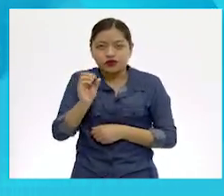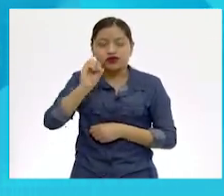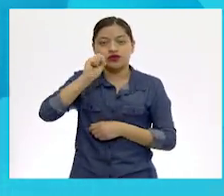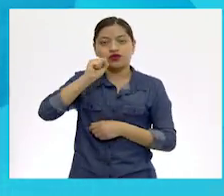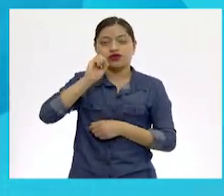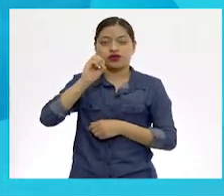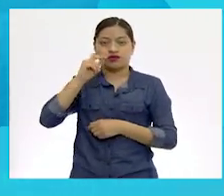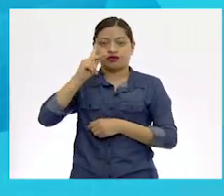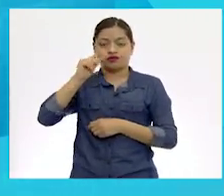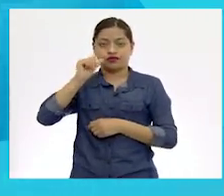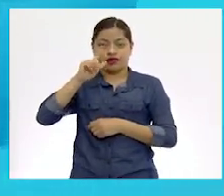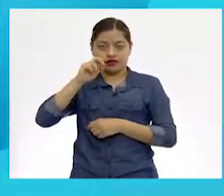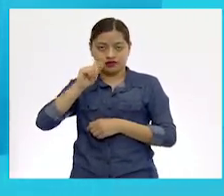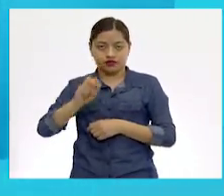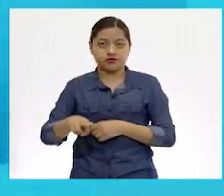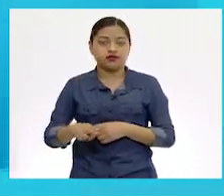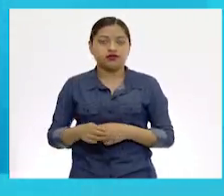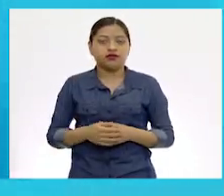zooplancton.